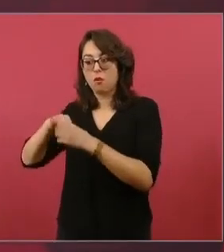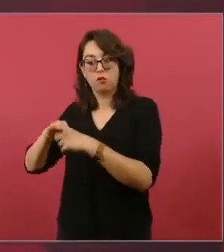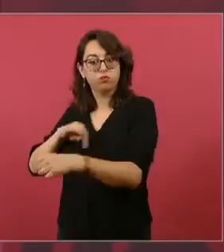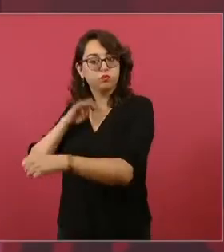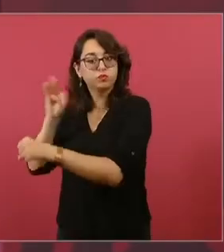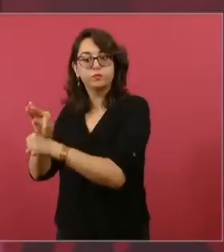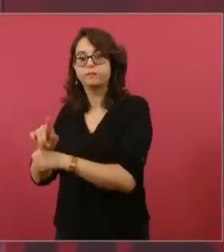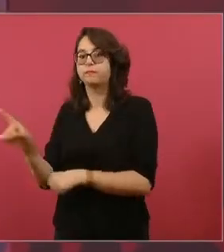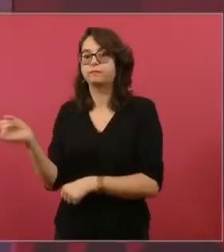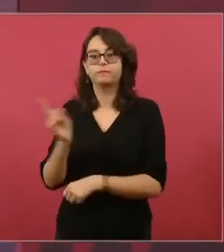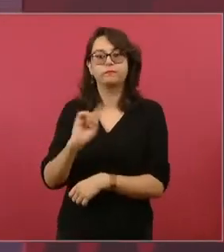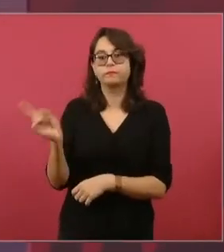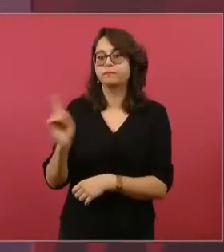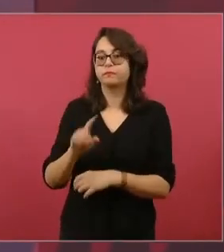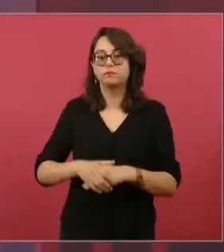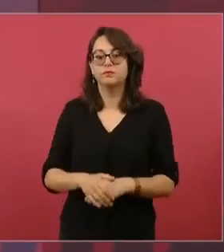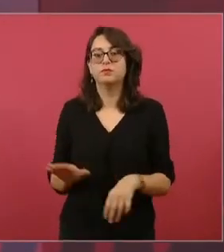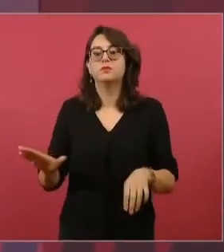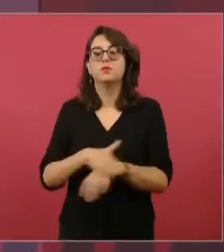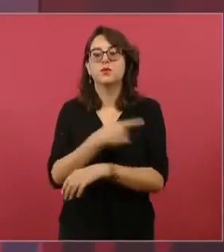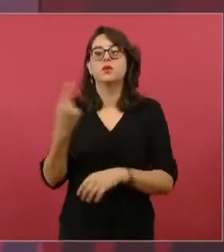porque se pusieron de acuerdo arriba.